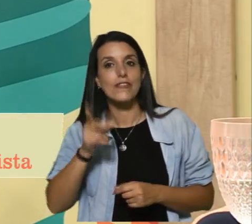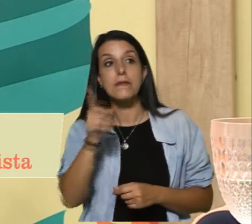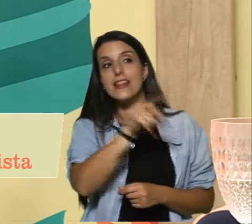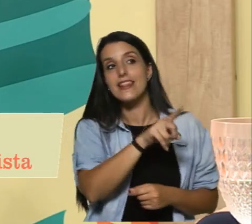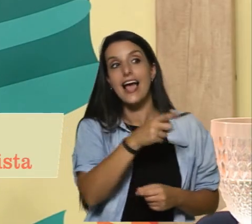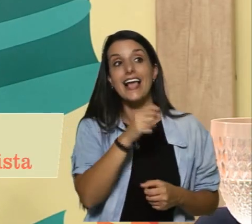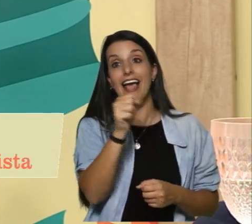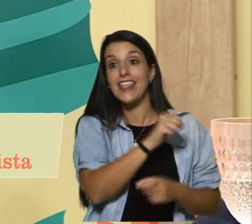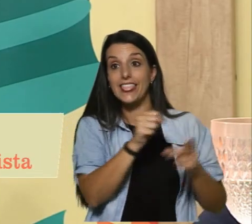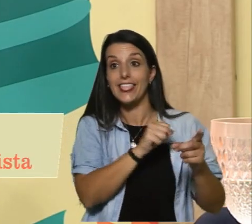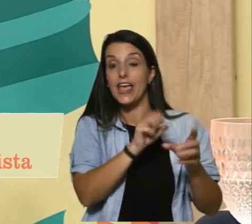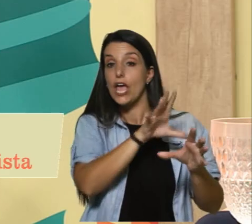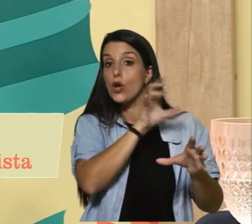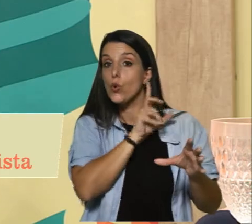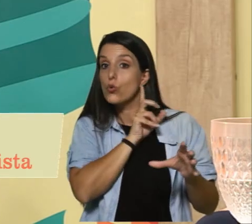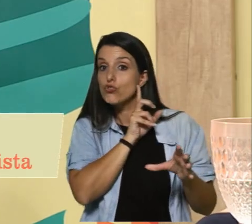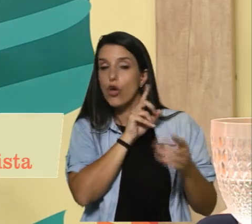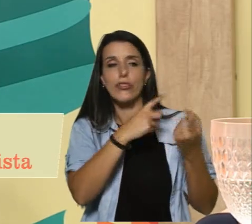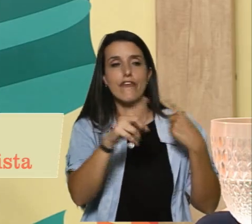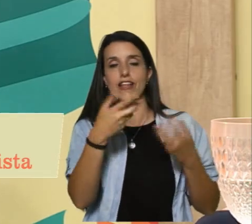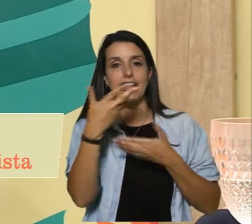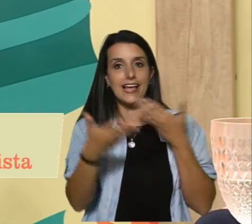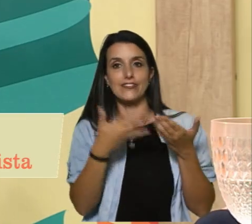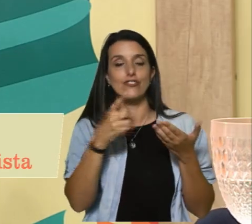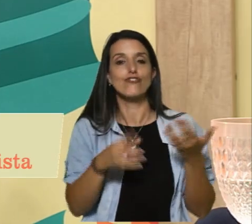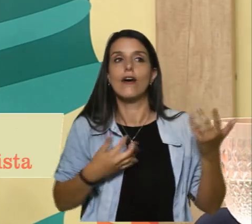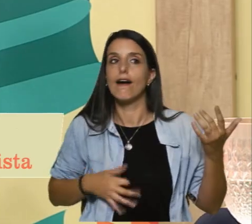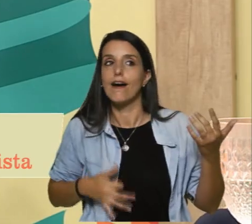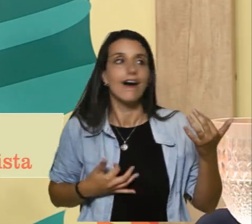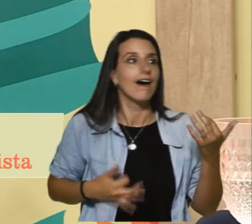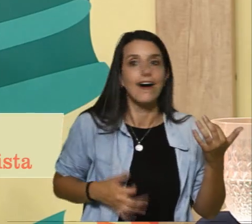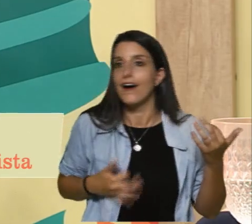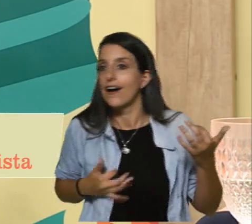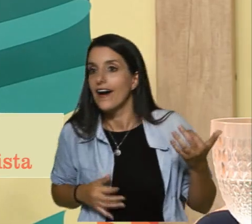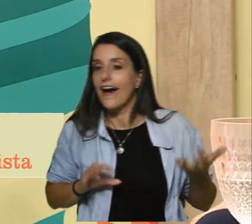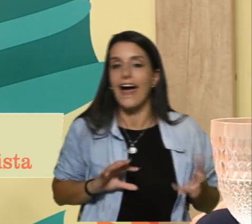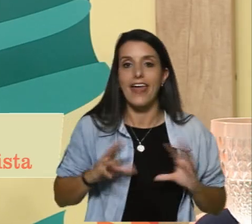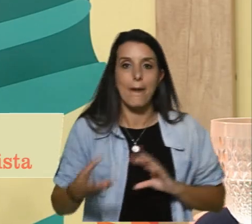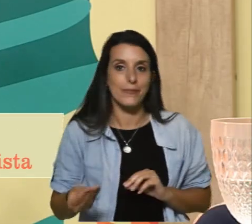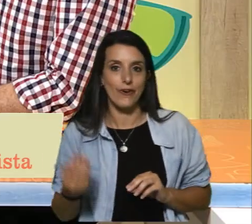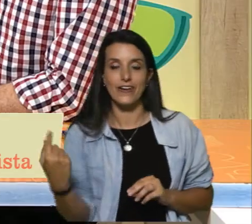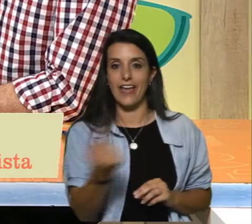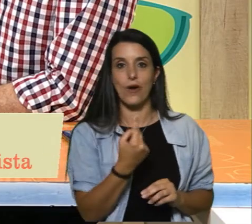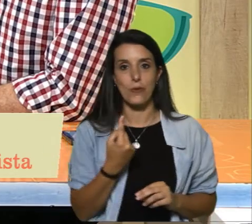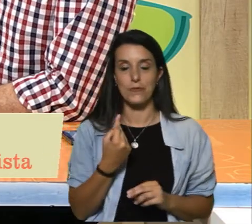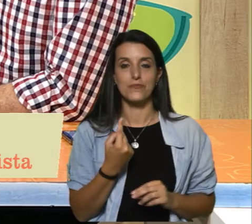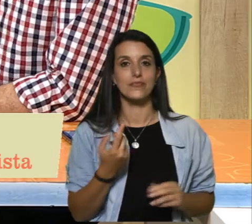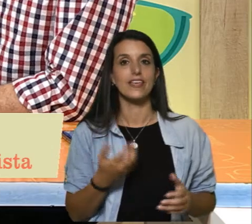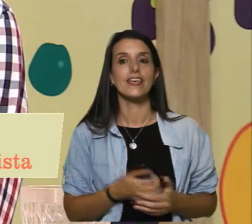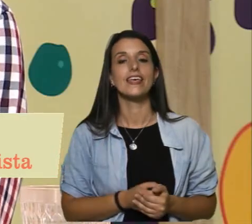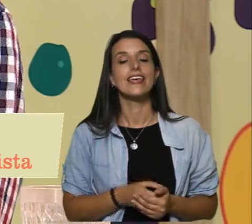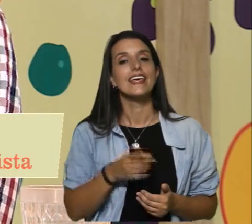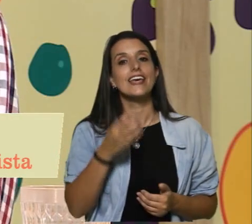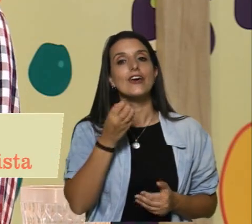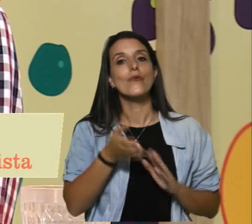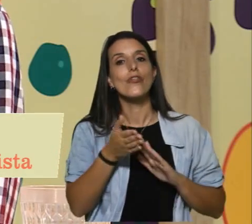que va cantando siempre letra diferente, entonces voy viendo la intención y los tonos por donde quiere caminar y ahí vamos. ¿Cómo se van